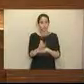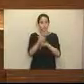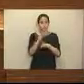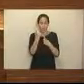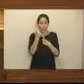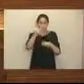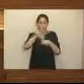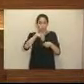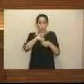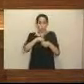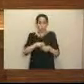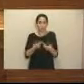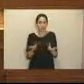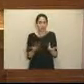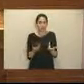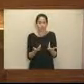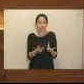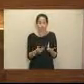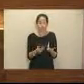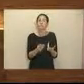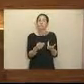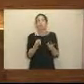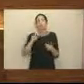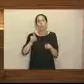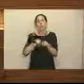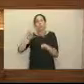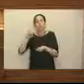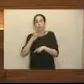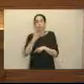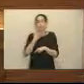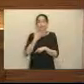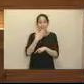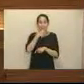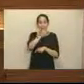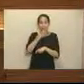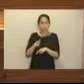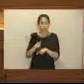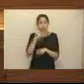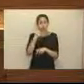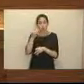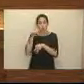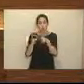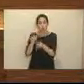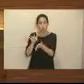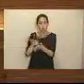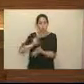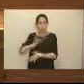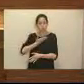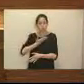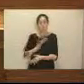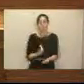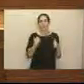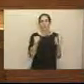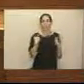vacío totalmente. Como ese de que no haya imputados en los cargos públicos ni en las listas electorales tampoco, por